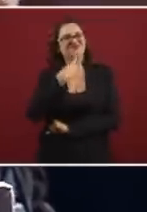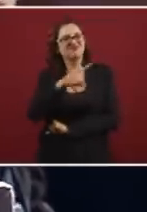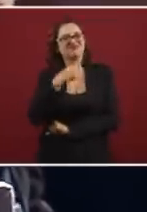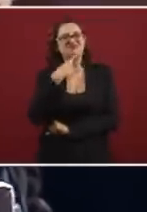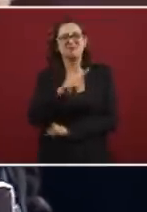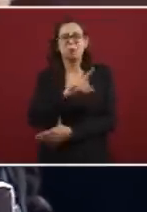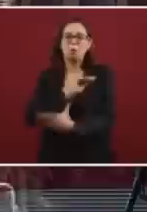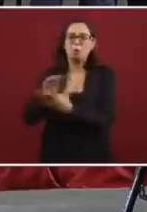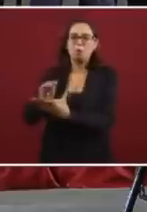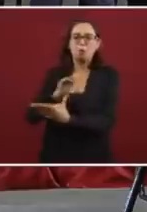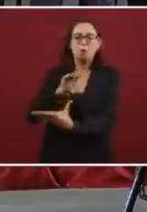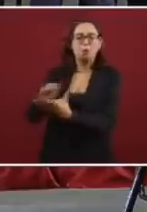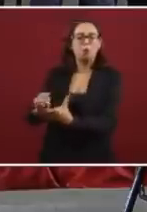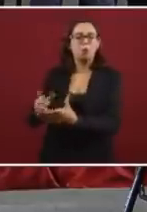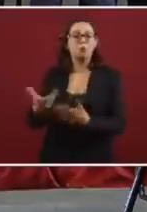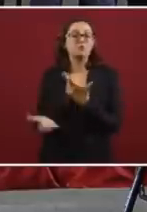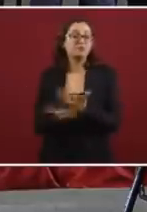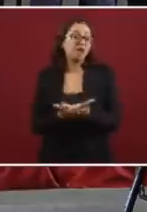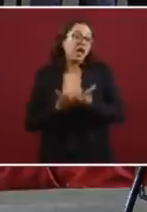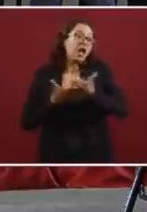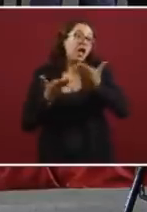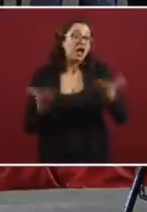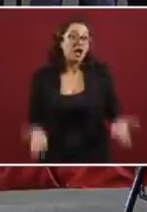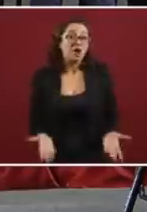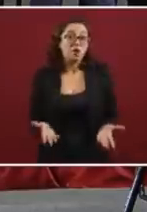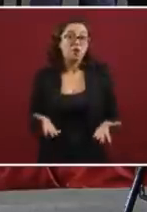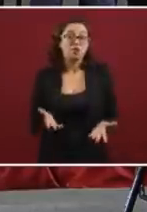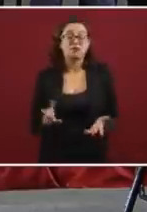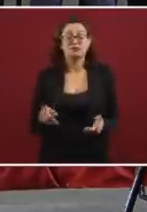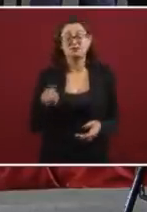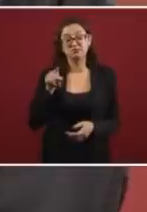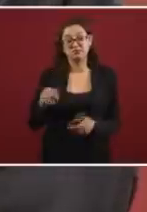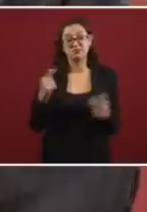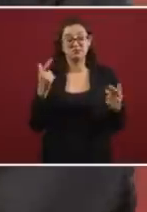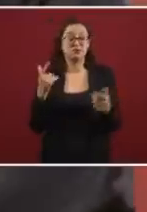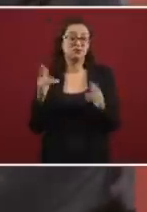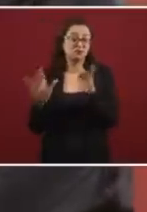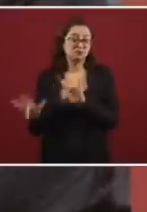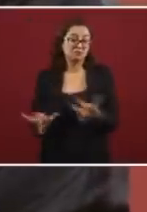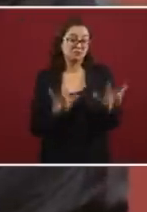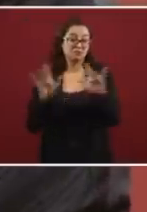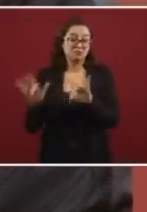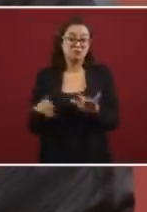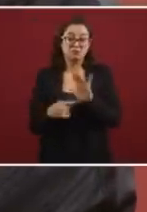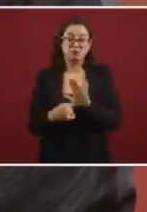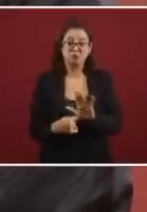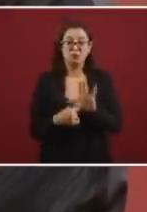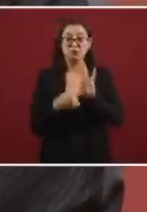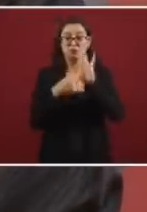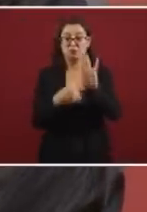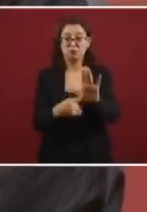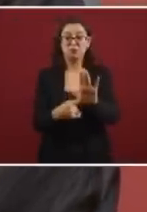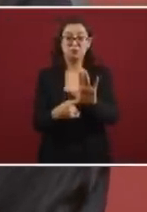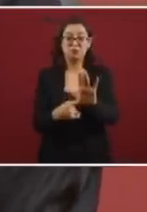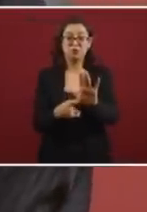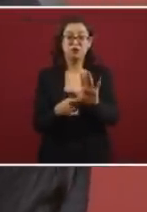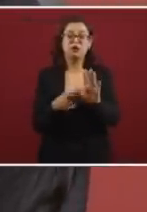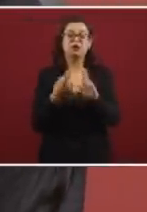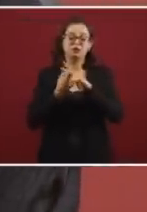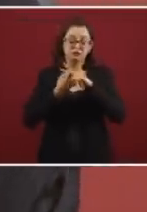ahora aparecieron estos audios y se les está